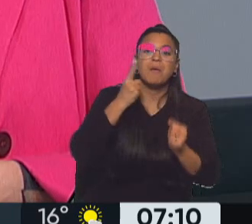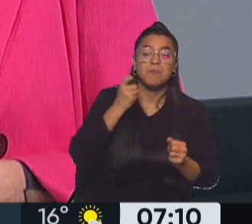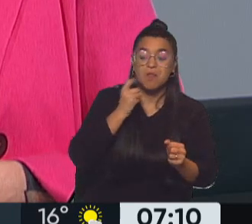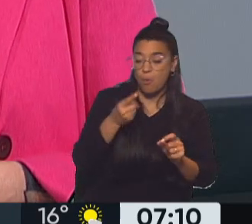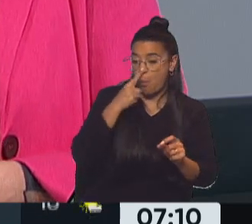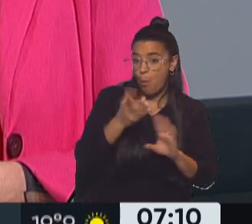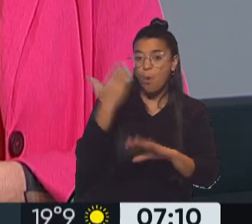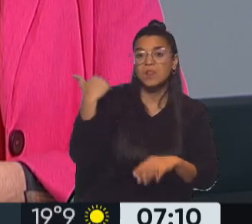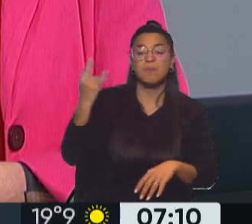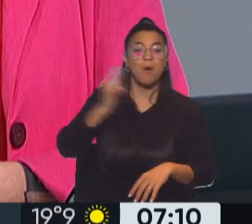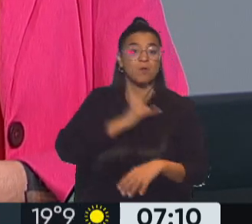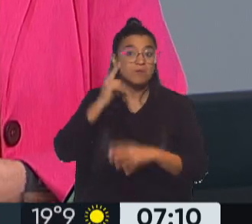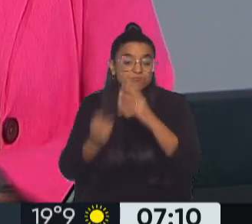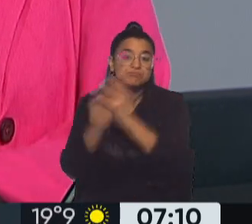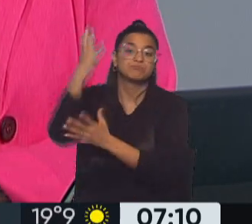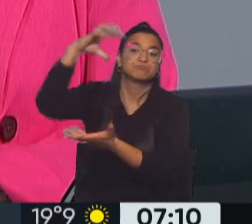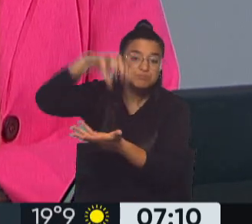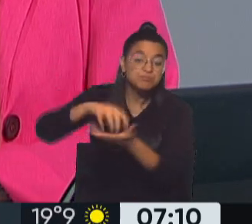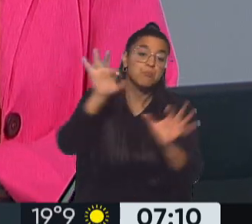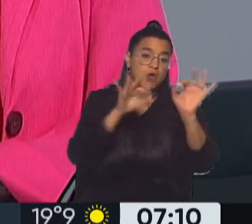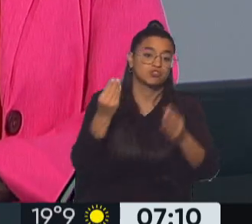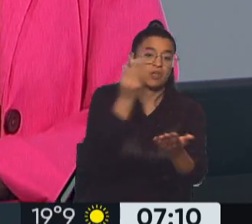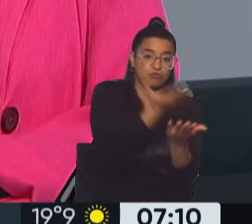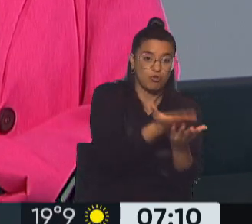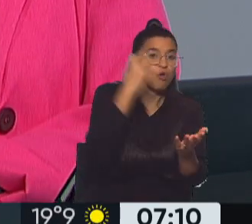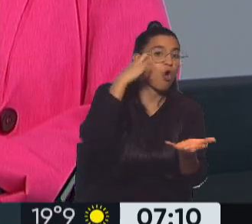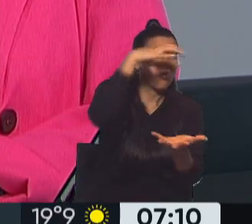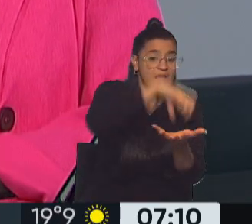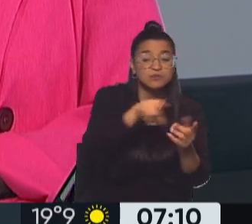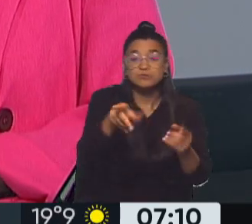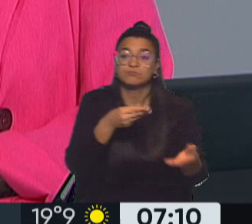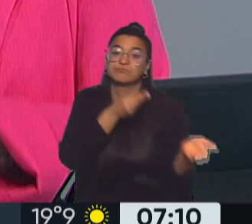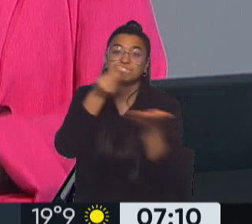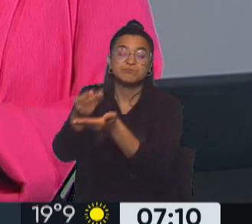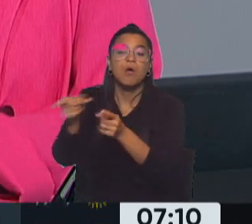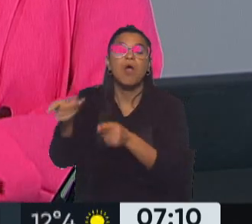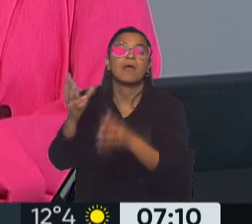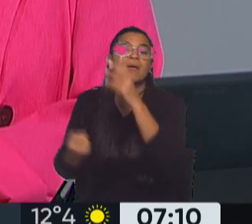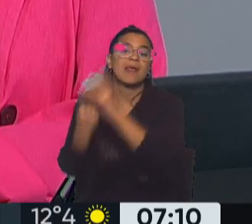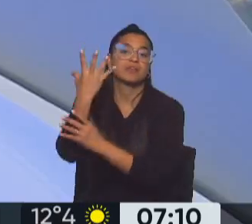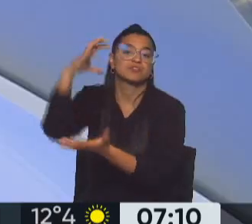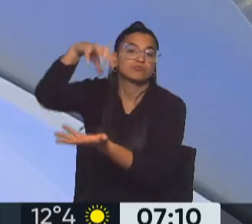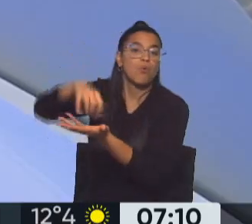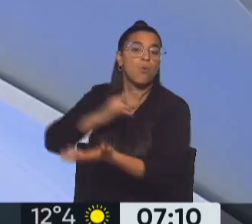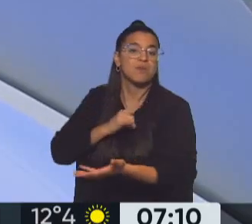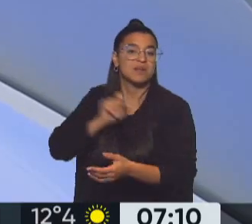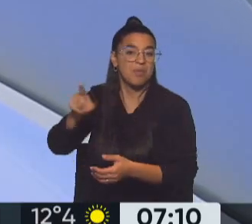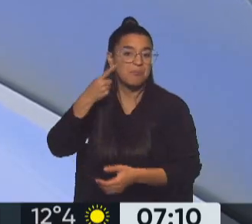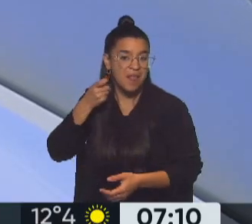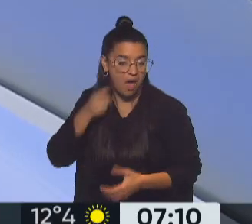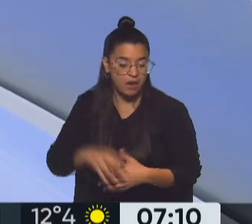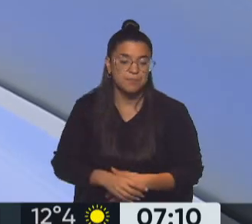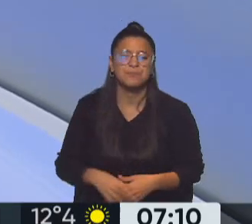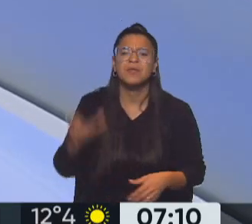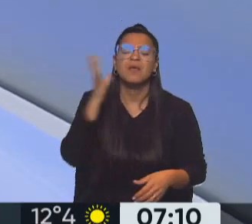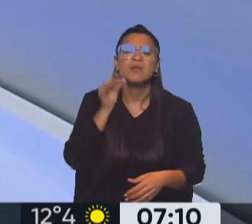últimas universidades que se creó y cuyo proyecto pasó por el Congreso Nacional fue precisamente la creación de la Universidad Nacional de Pilar. Un acto con una